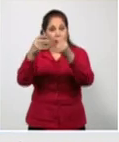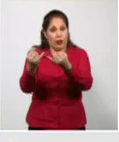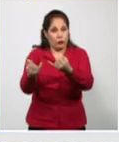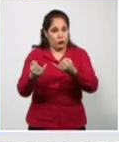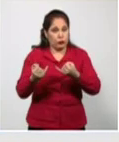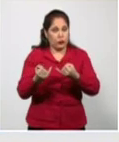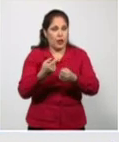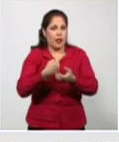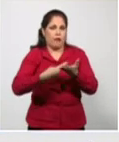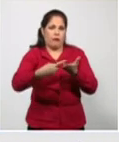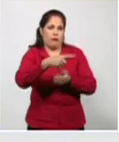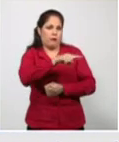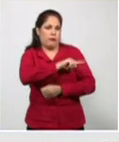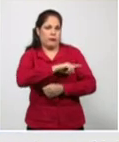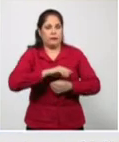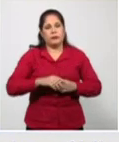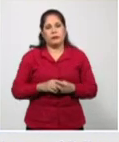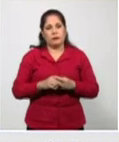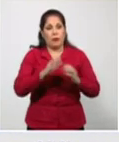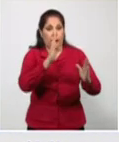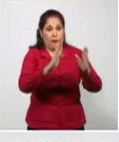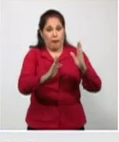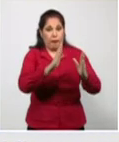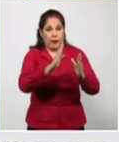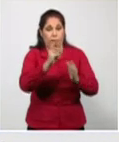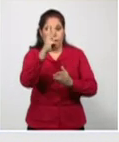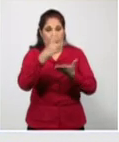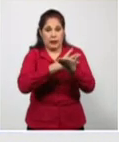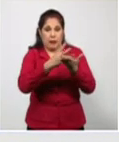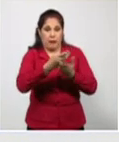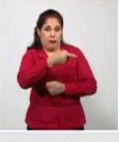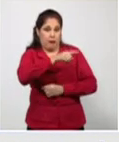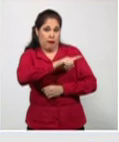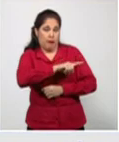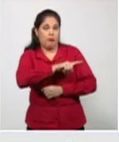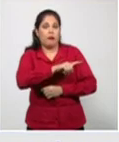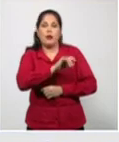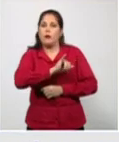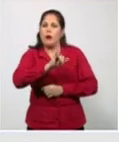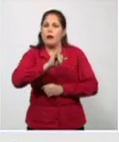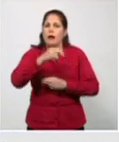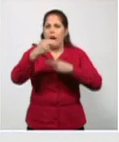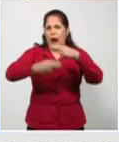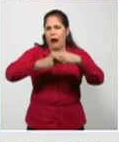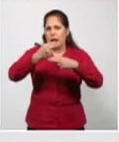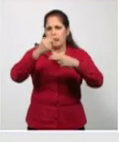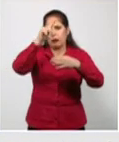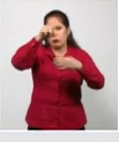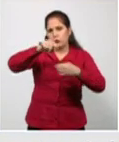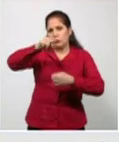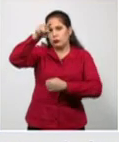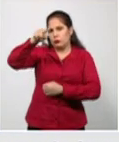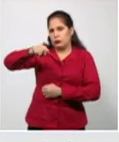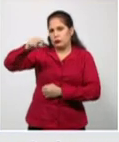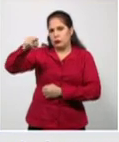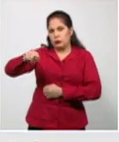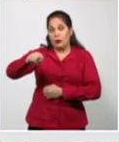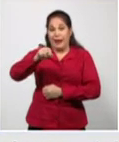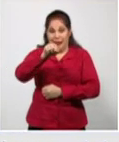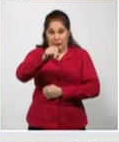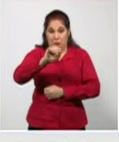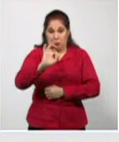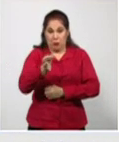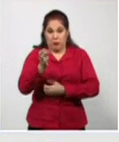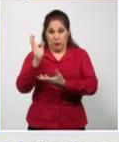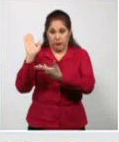anteriores, en periodo de las últimas 3 semanas, y se hacen estas simulaciones. Estas simulaciones lo que